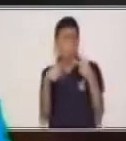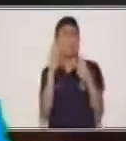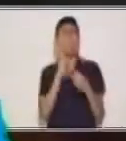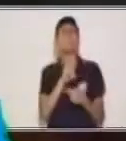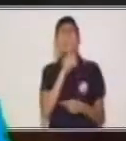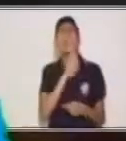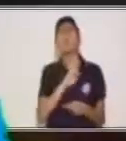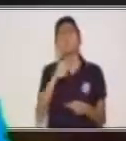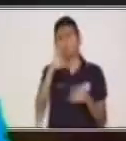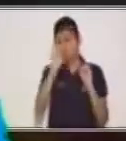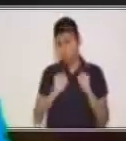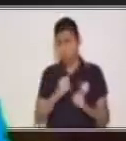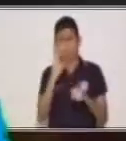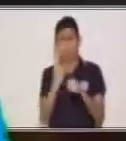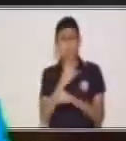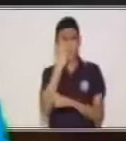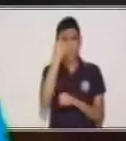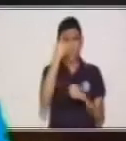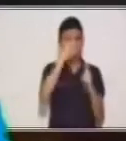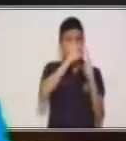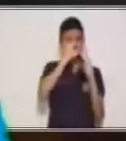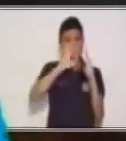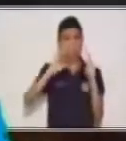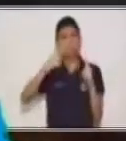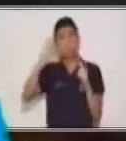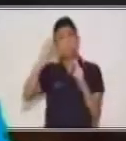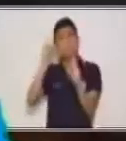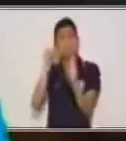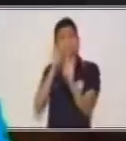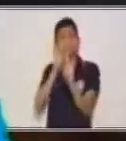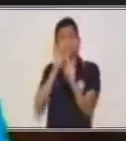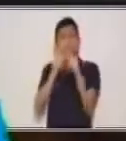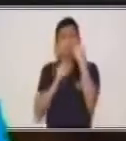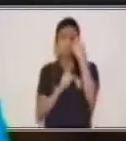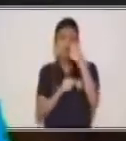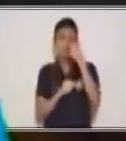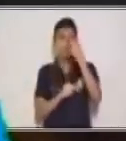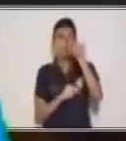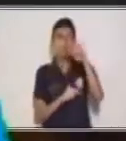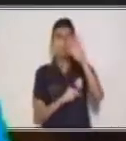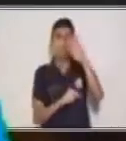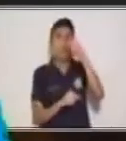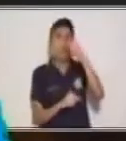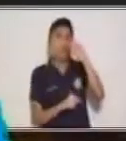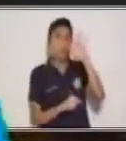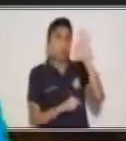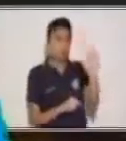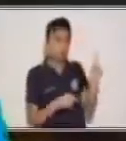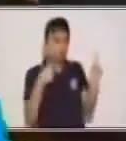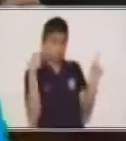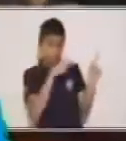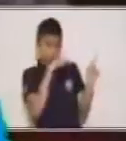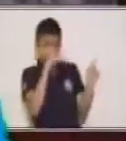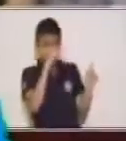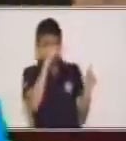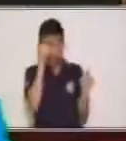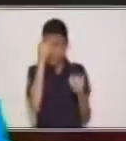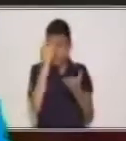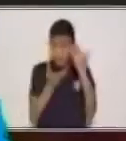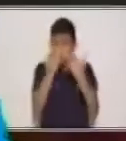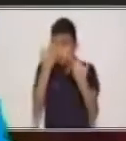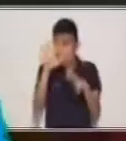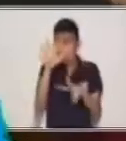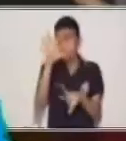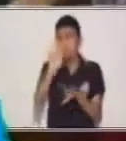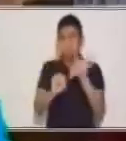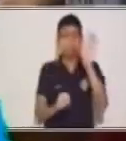estativos que no indican acción, pero nos ayudan a describir al sujeto, ¿ok? Bueno, acá, si se pueden dar cuenta,